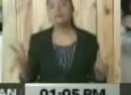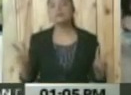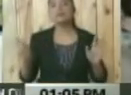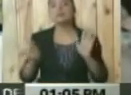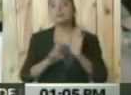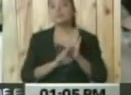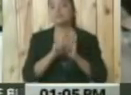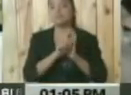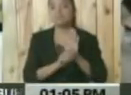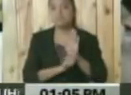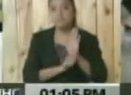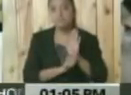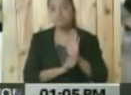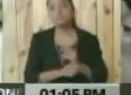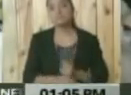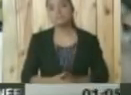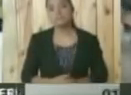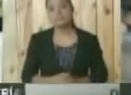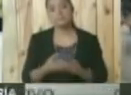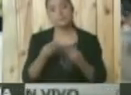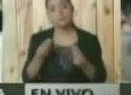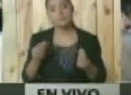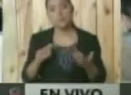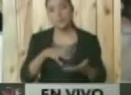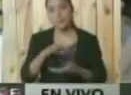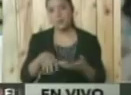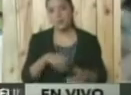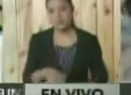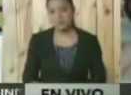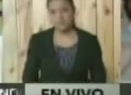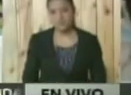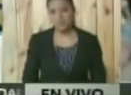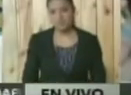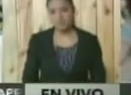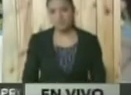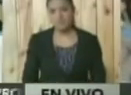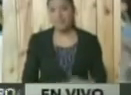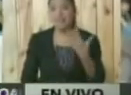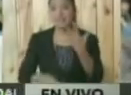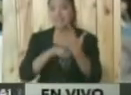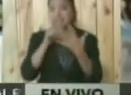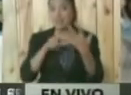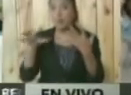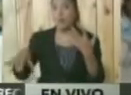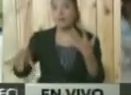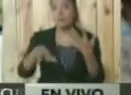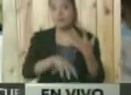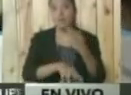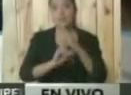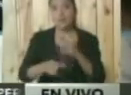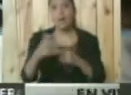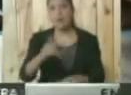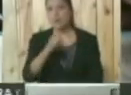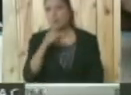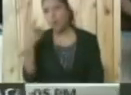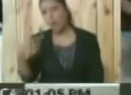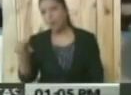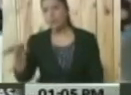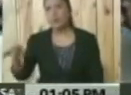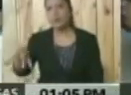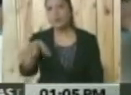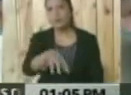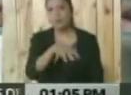de la República Bolivariana de Venezuela, dirimamos nuestros asuntos. Alcalde, se ha pronunciado 5 estados, alcalde, 5 tribunales se ha pronunciado. Queremos saber si tienen informaciones de otros estados,